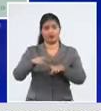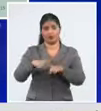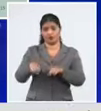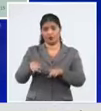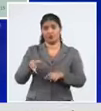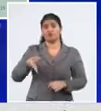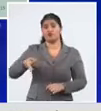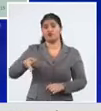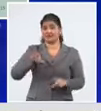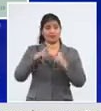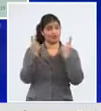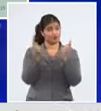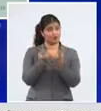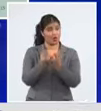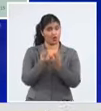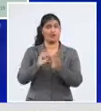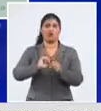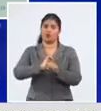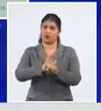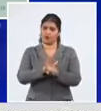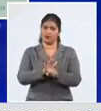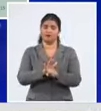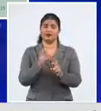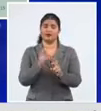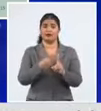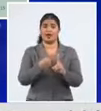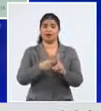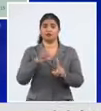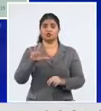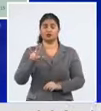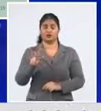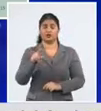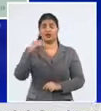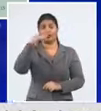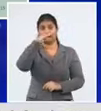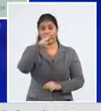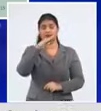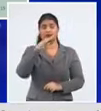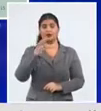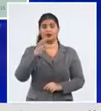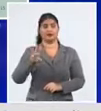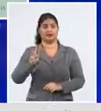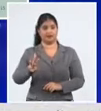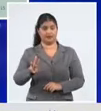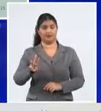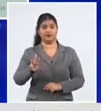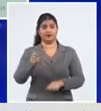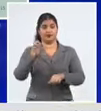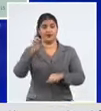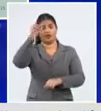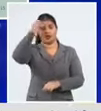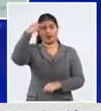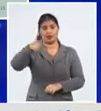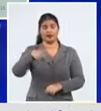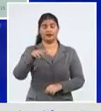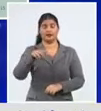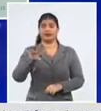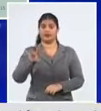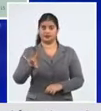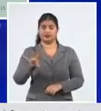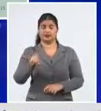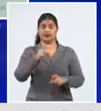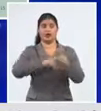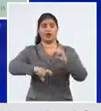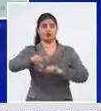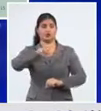municipios. Bayamo 52, Guisa 43, Río Cauto 20, Iguaní 15, Cauto Cristo 10, Yara 9,